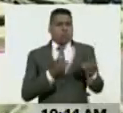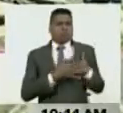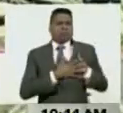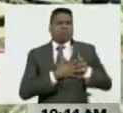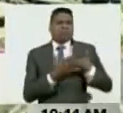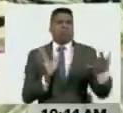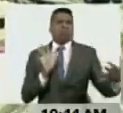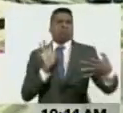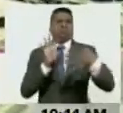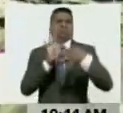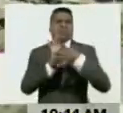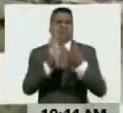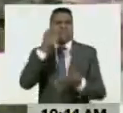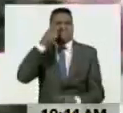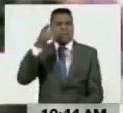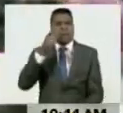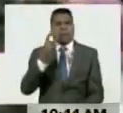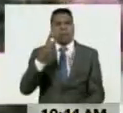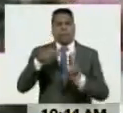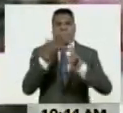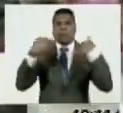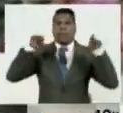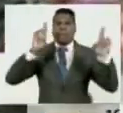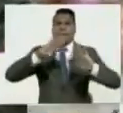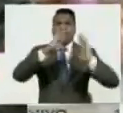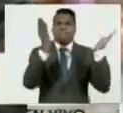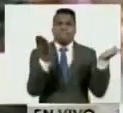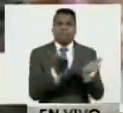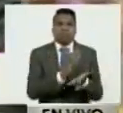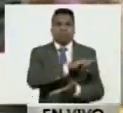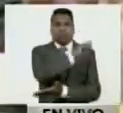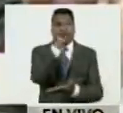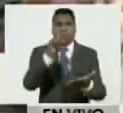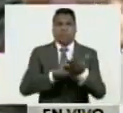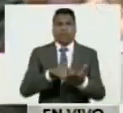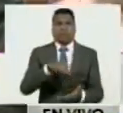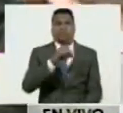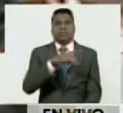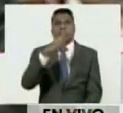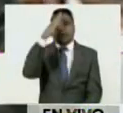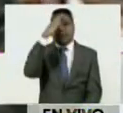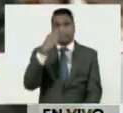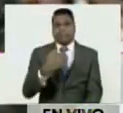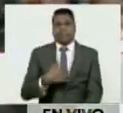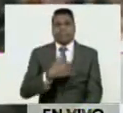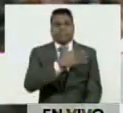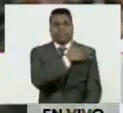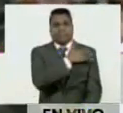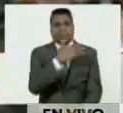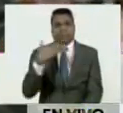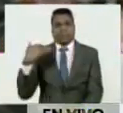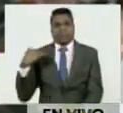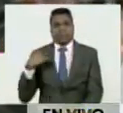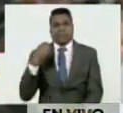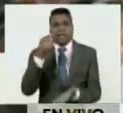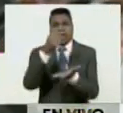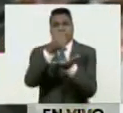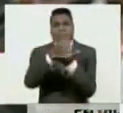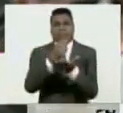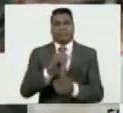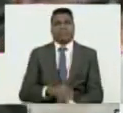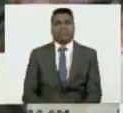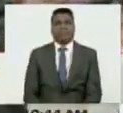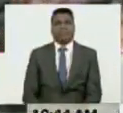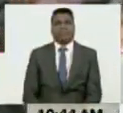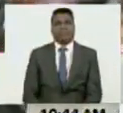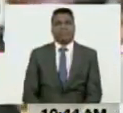nuestros pueblos, por la paz del mundo entero. En el nombre del Padre, y del Hijo, y del Espíritu Santo. Amén. El